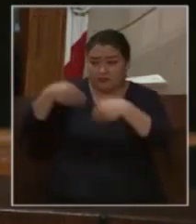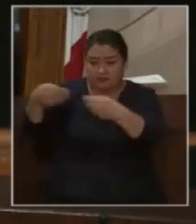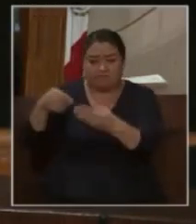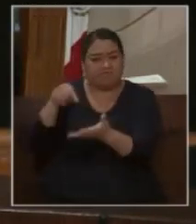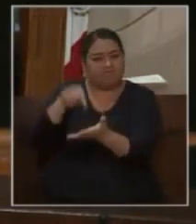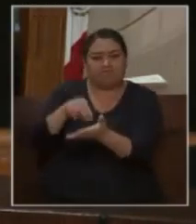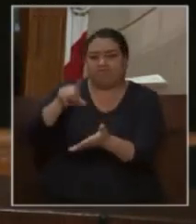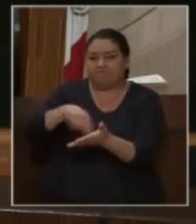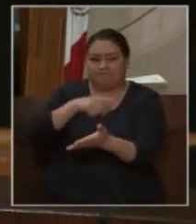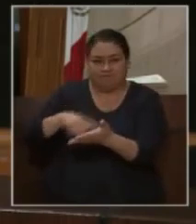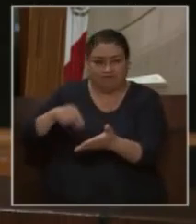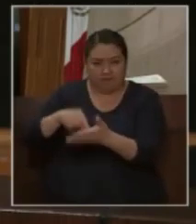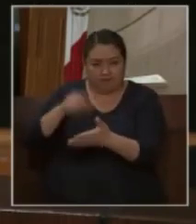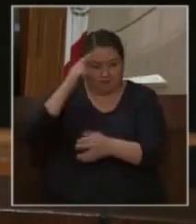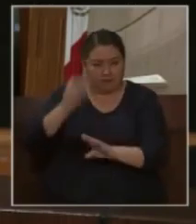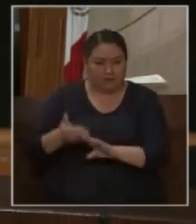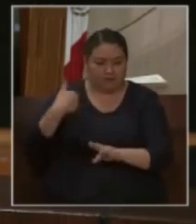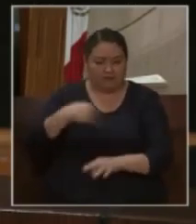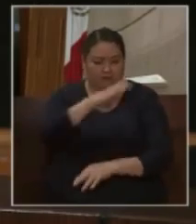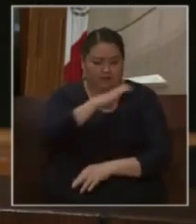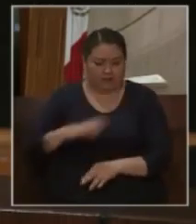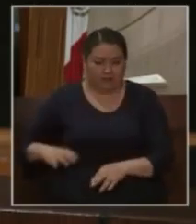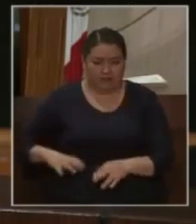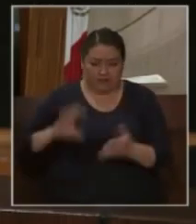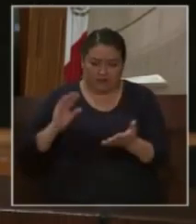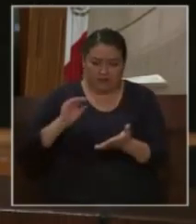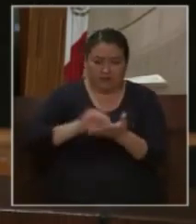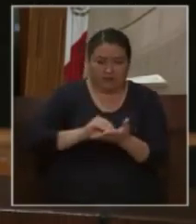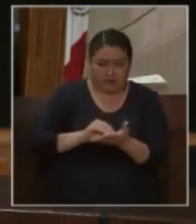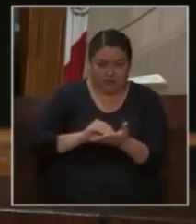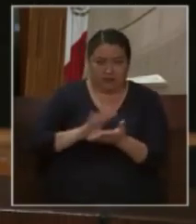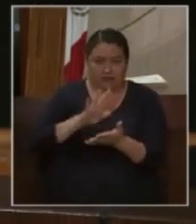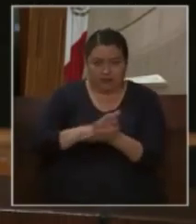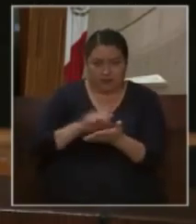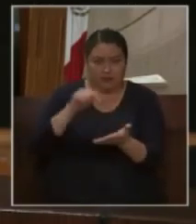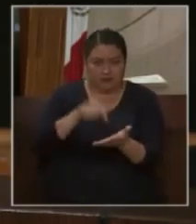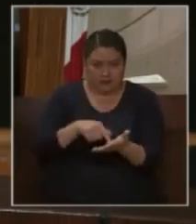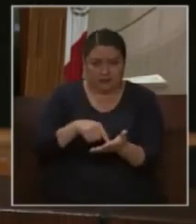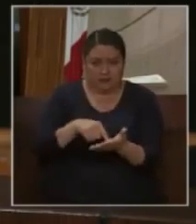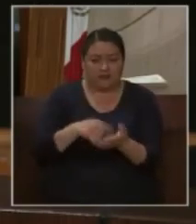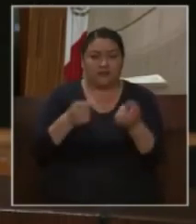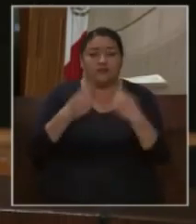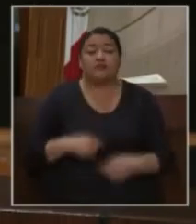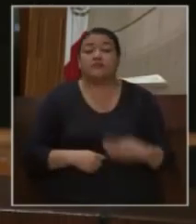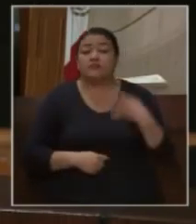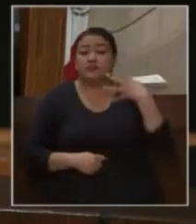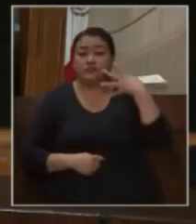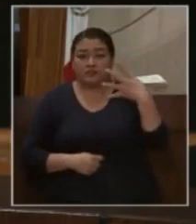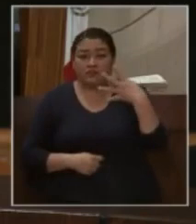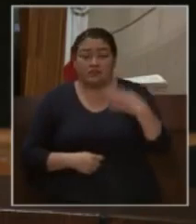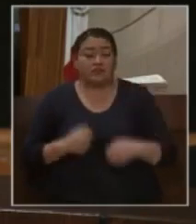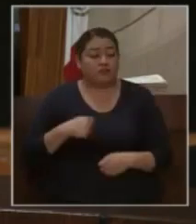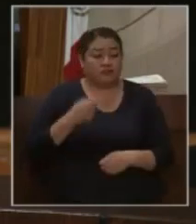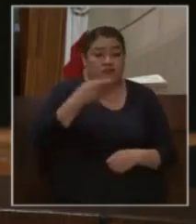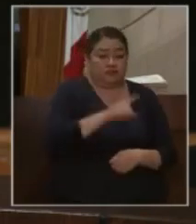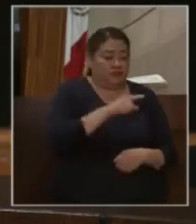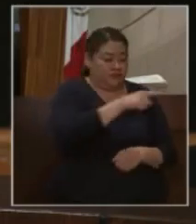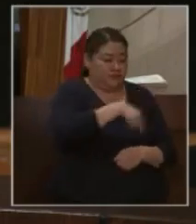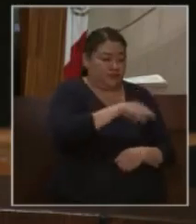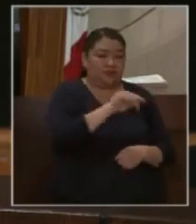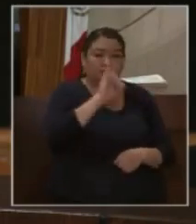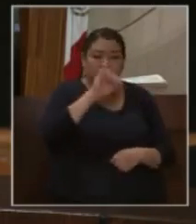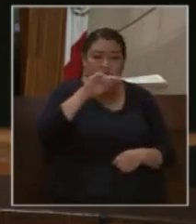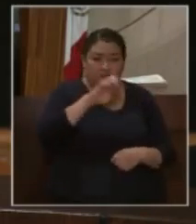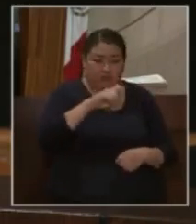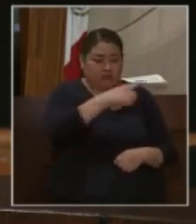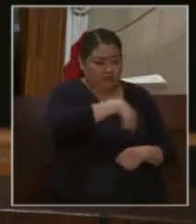relativas a las fórmulas de candidaturas precisadas en la ejecutoria. Cuarto, se ordena al Instituto